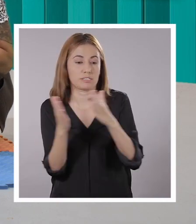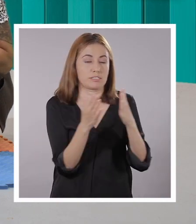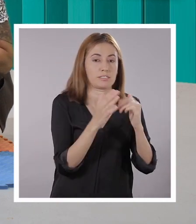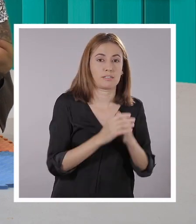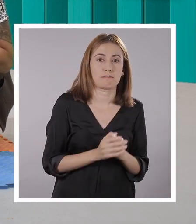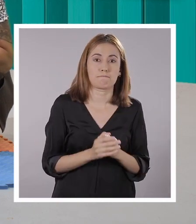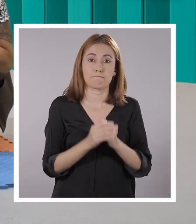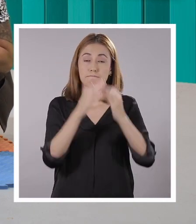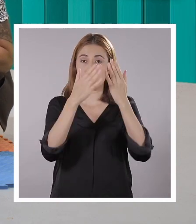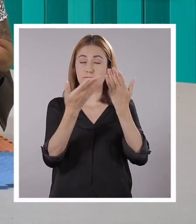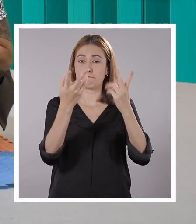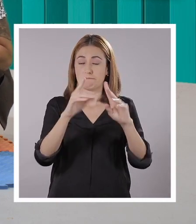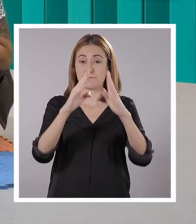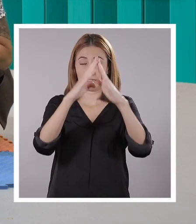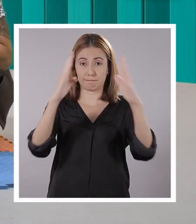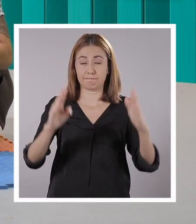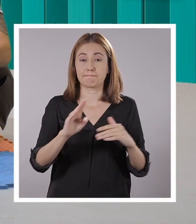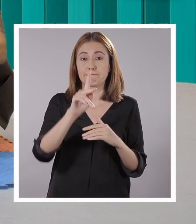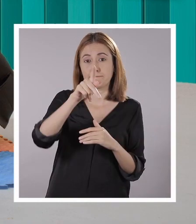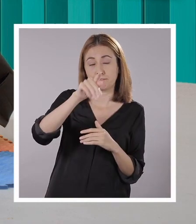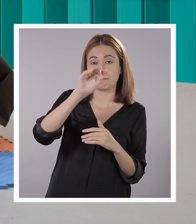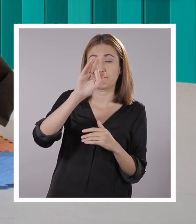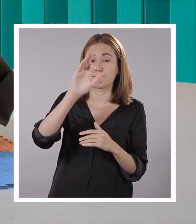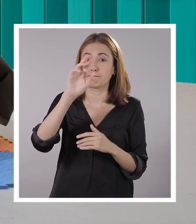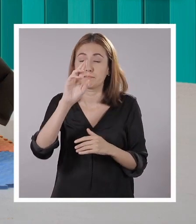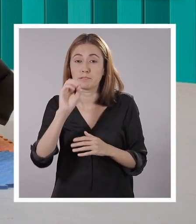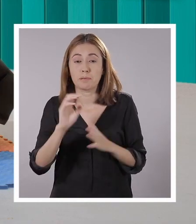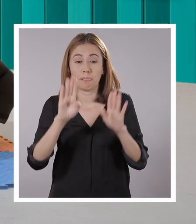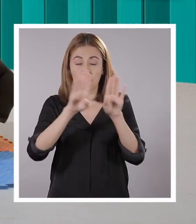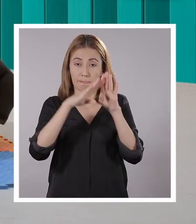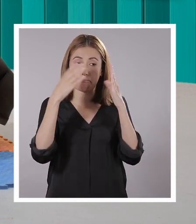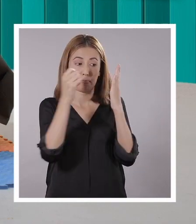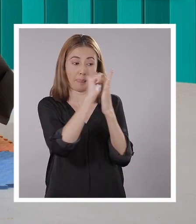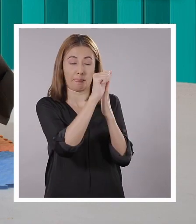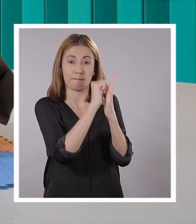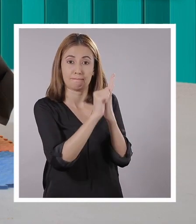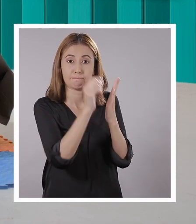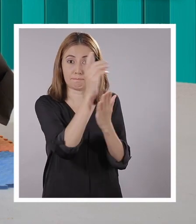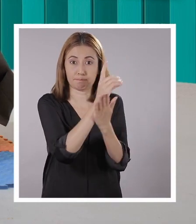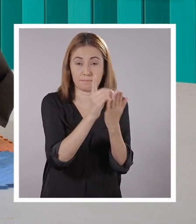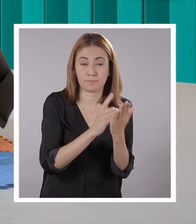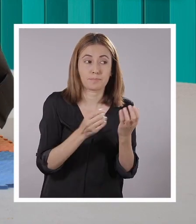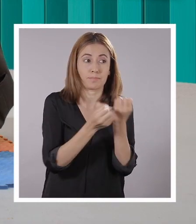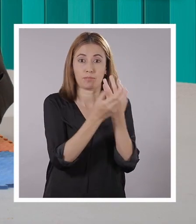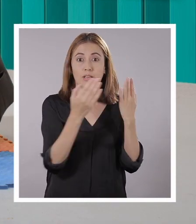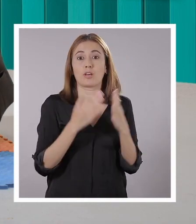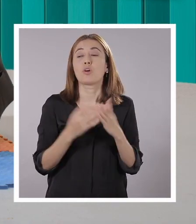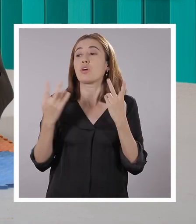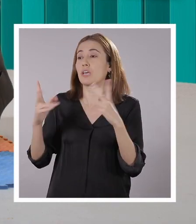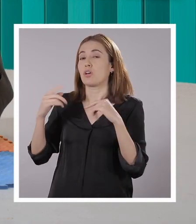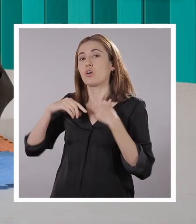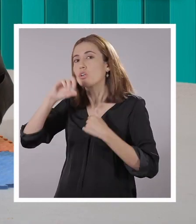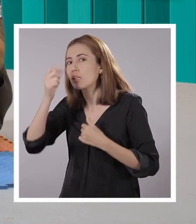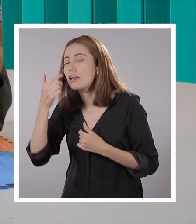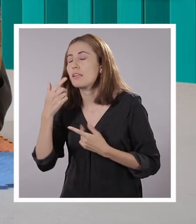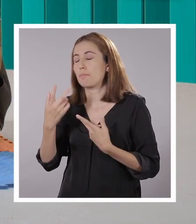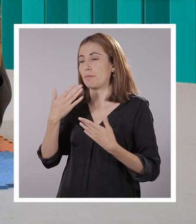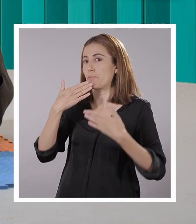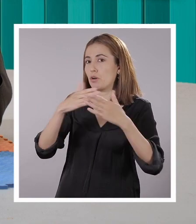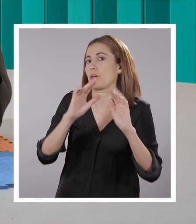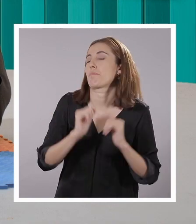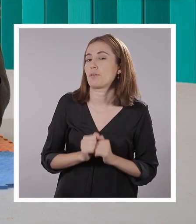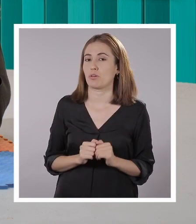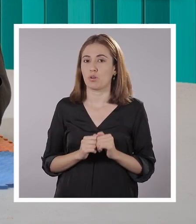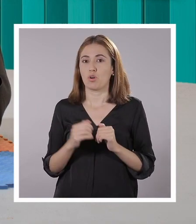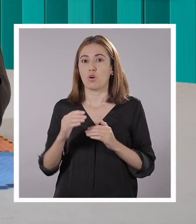naranja. Perfecto, muy bien. Y ustedes también, chicos y chicas en casa, en su cuaderno van a dibujar un patrón, así como lo hizo Pancho. Y hay otra cosa.